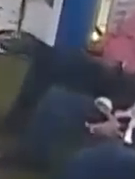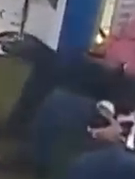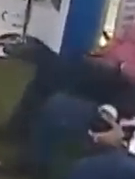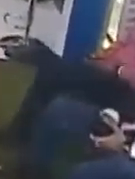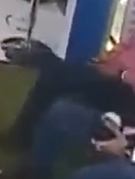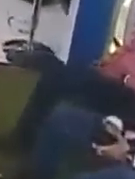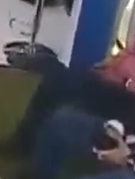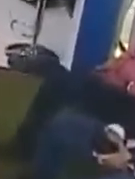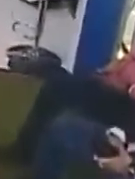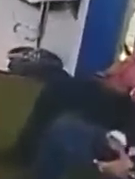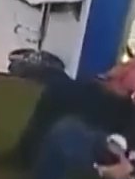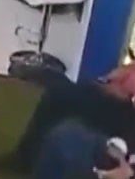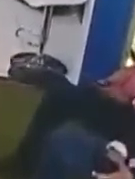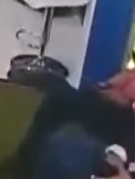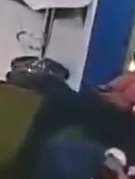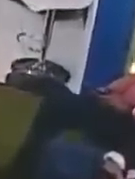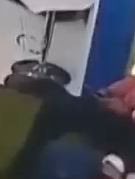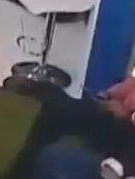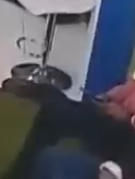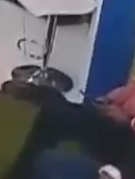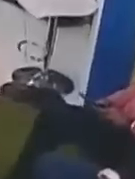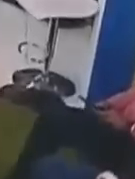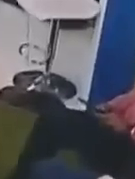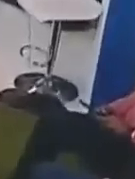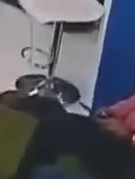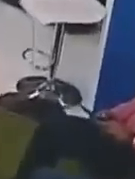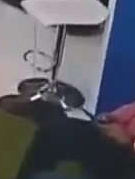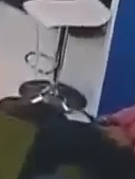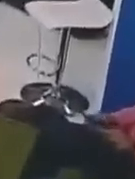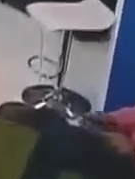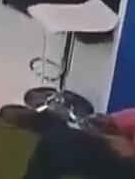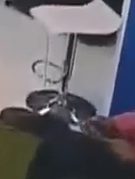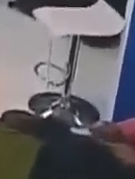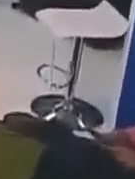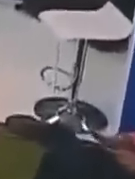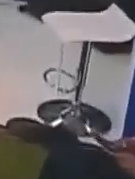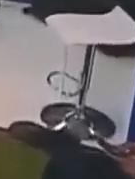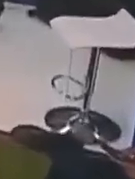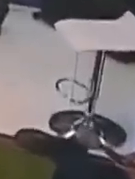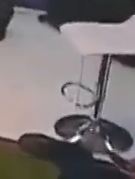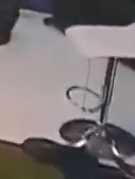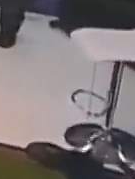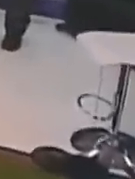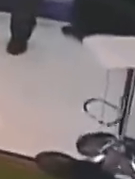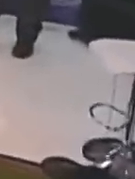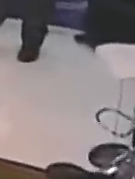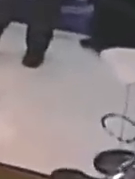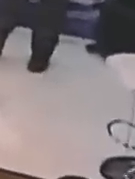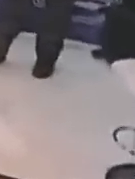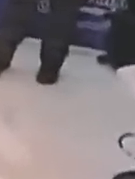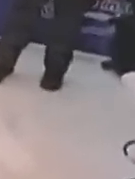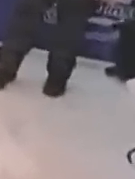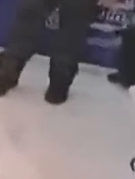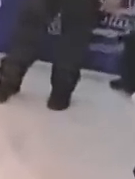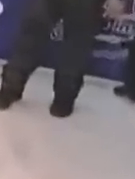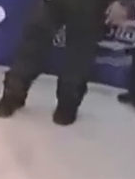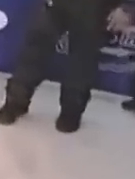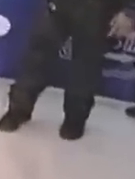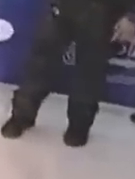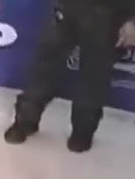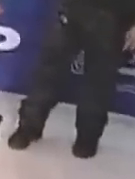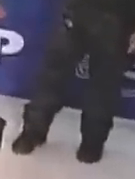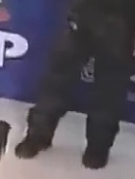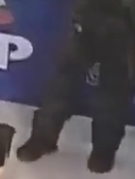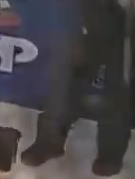victorias, de la mano con el poder popular. En relación a este tema, el presidente de la República publicó en su cuenta en la red social Twitter